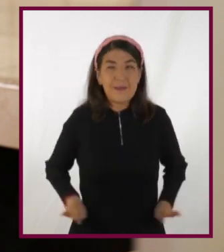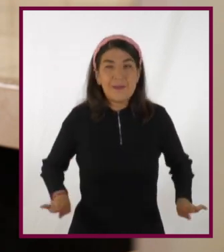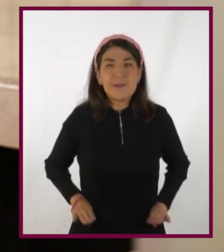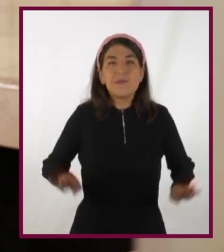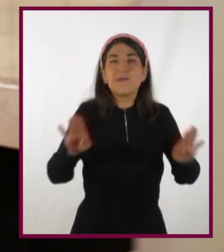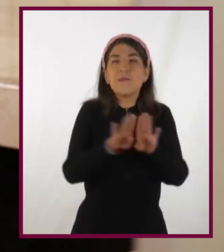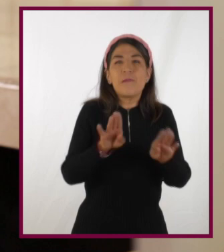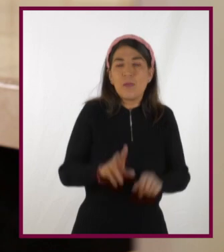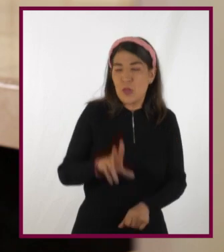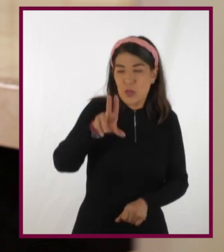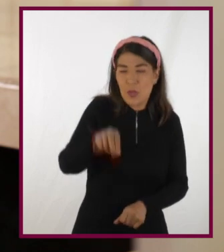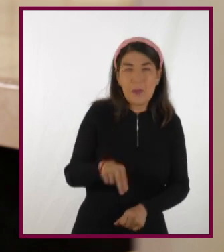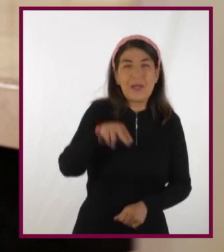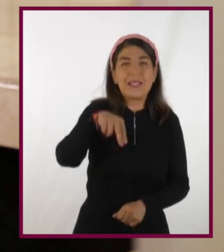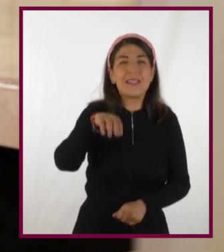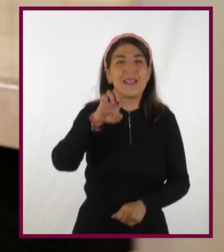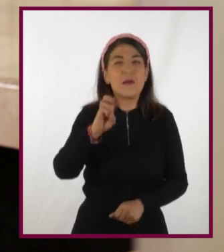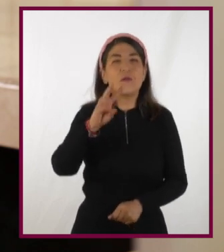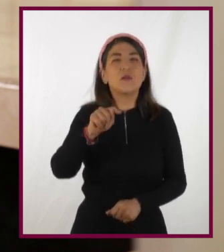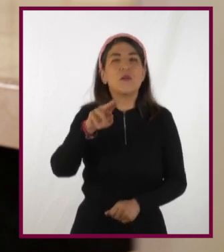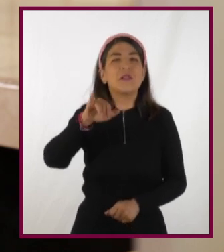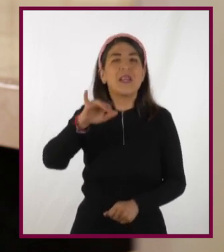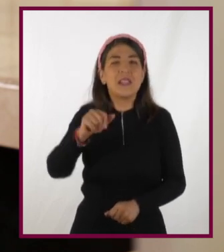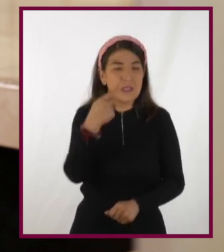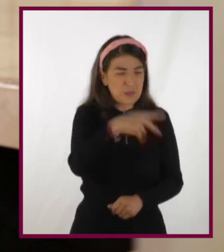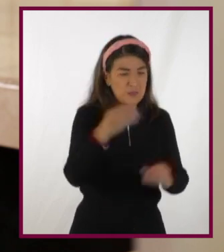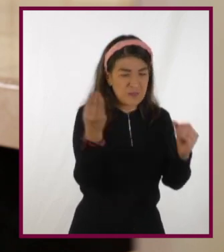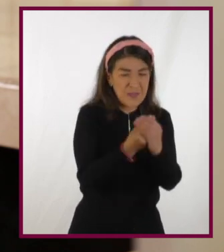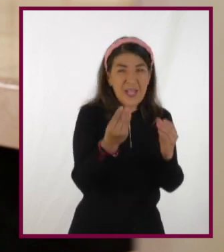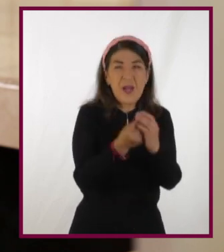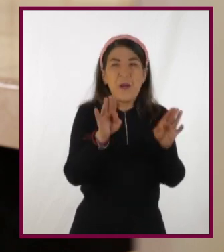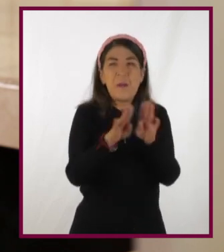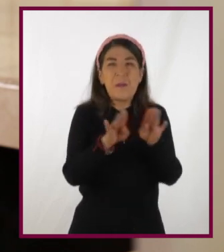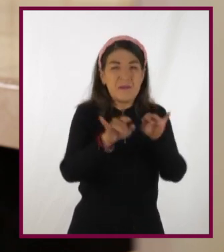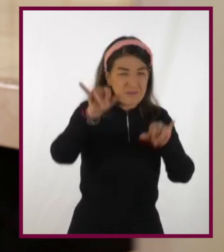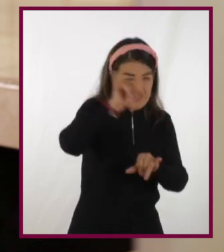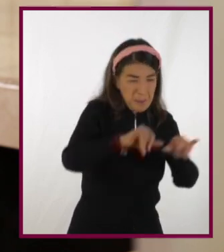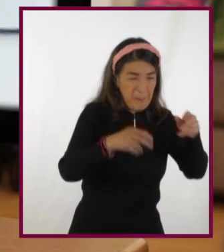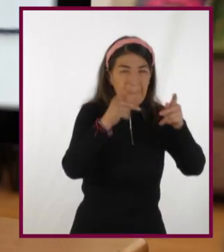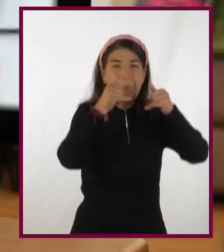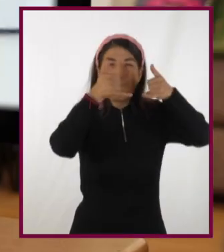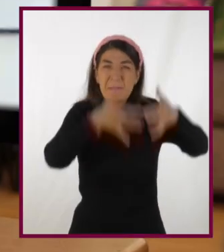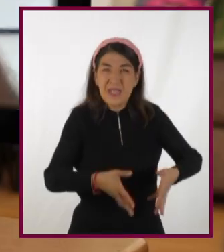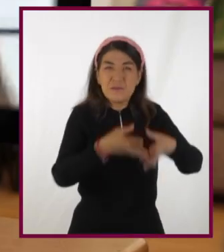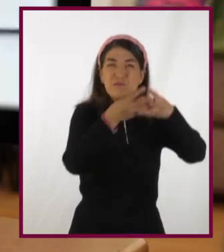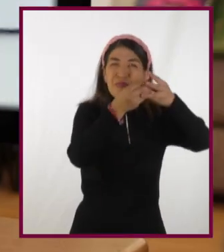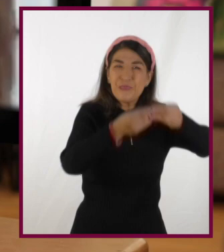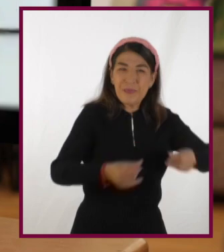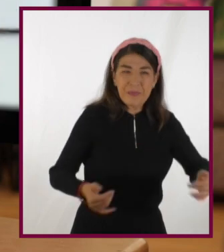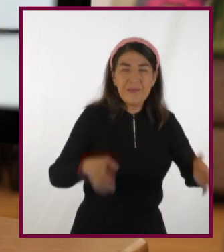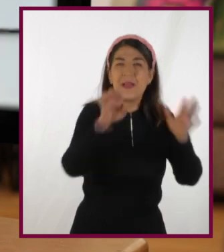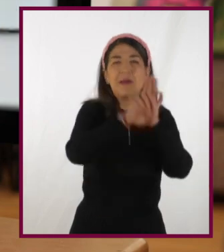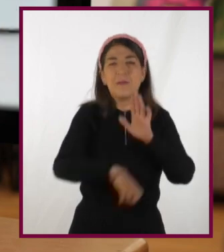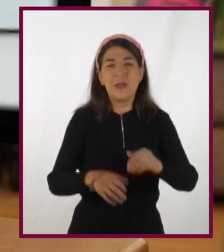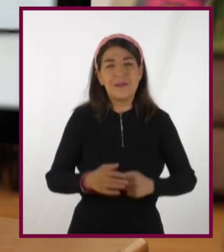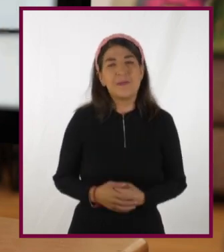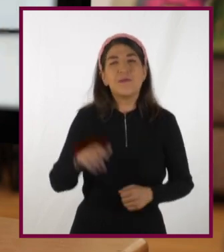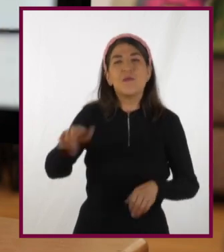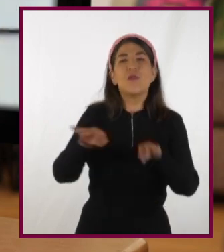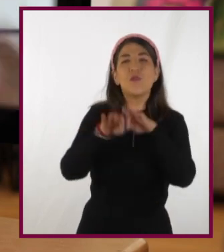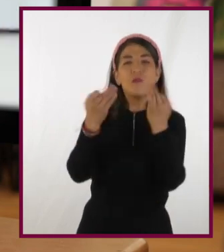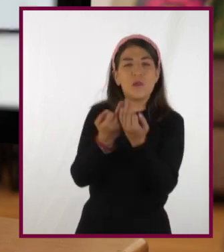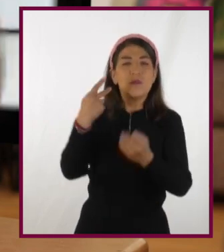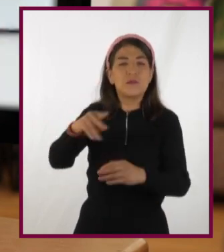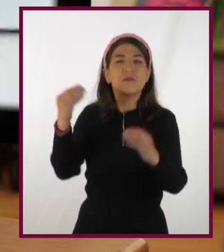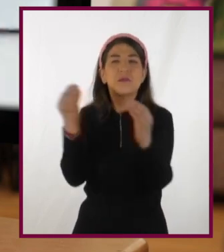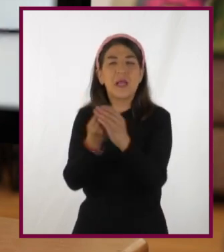son no newtonianas en general están constituidas por microestructuras o tienen microestructura complicada. Por ejemplo, o mesoestructura